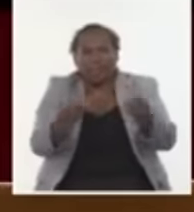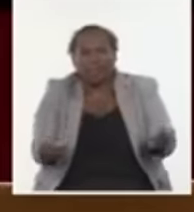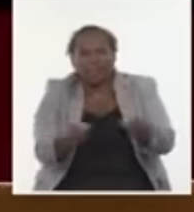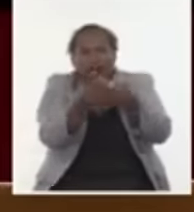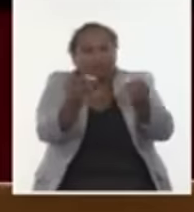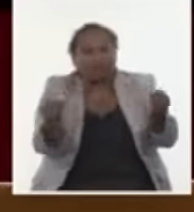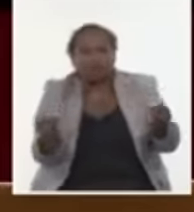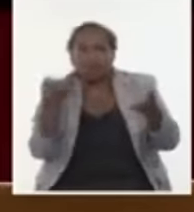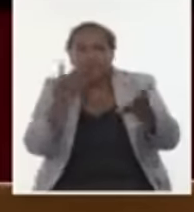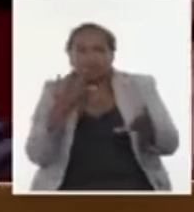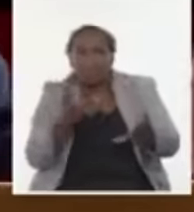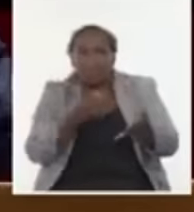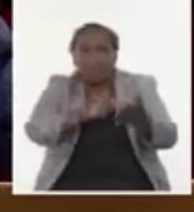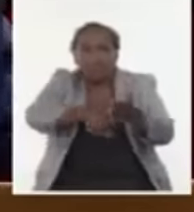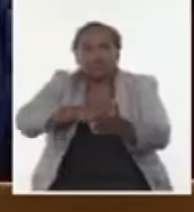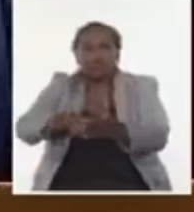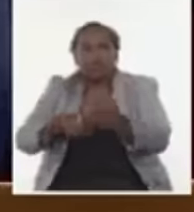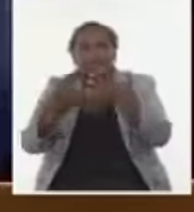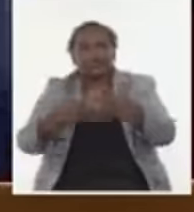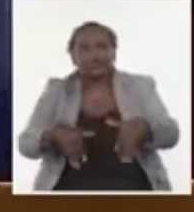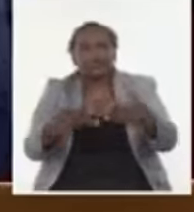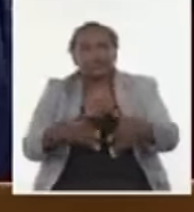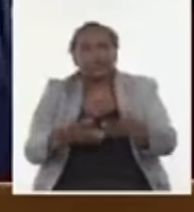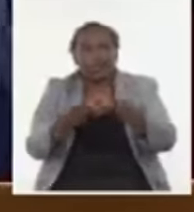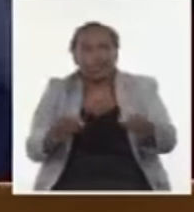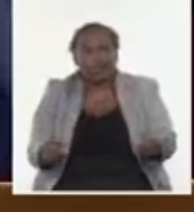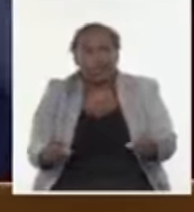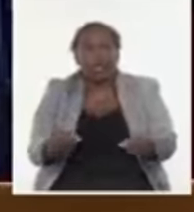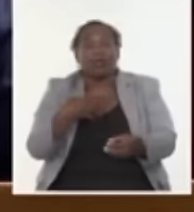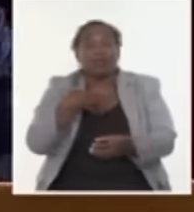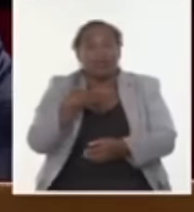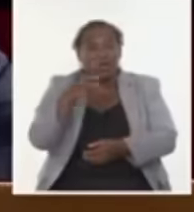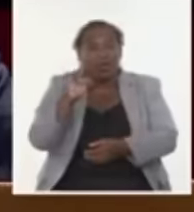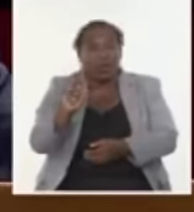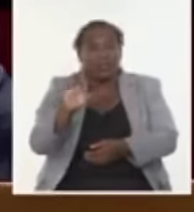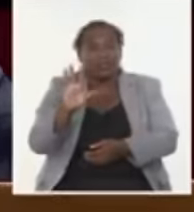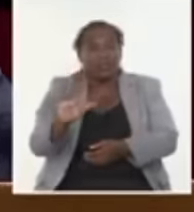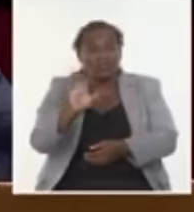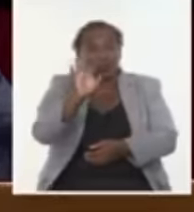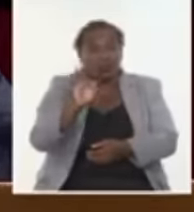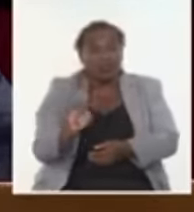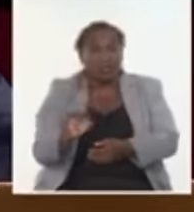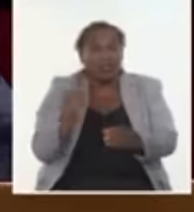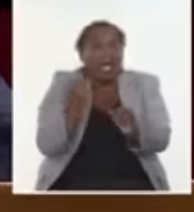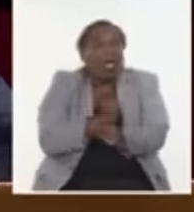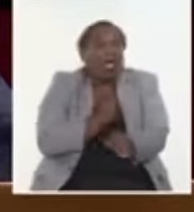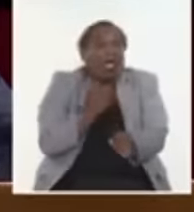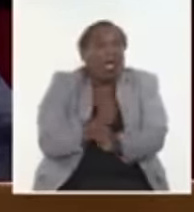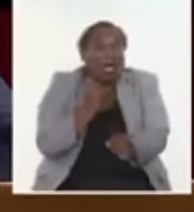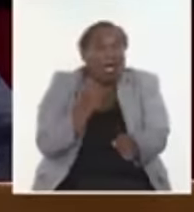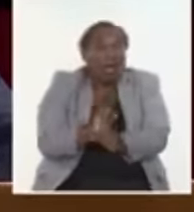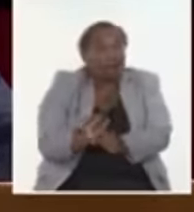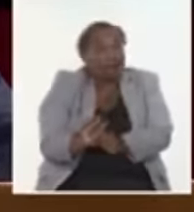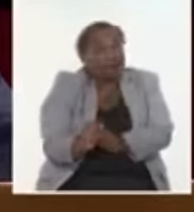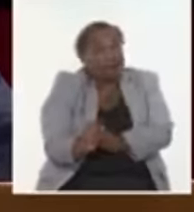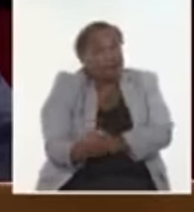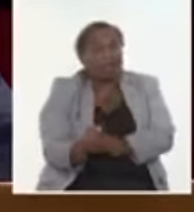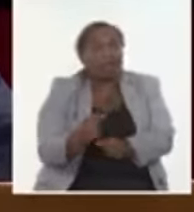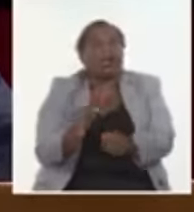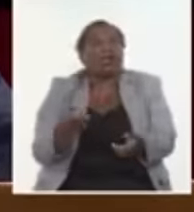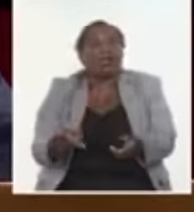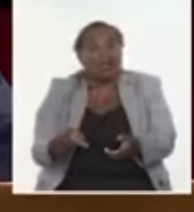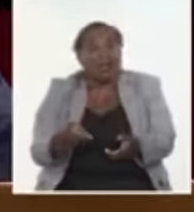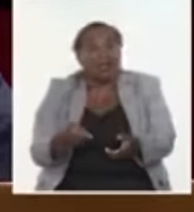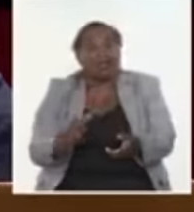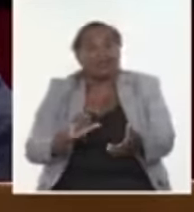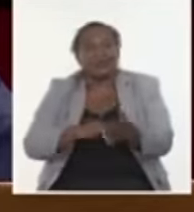las producciones en esa tierra. Bueno, hemos llegado a un 95% con mucho trabajo y presión de contratación de los productores